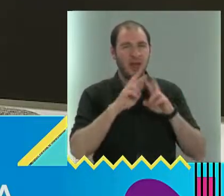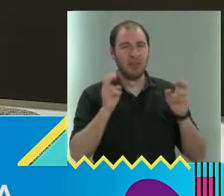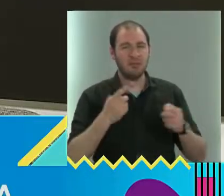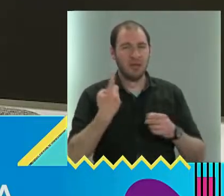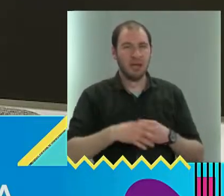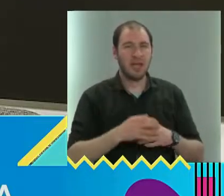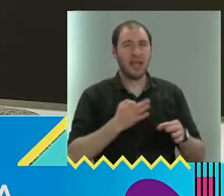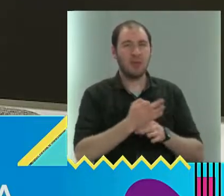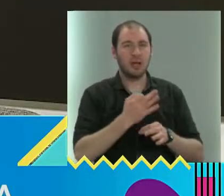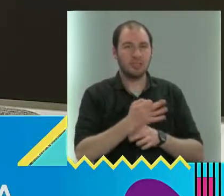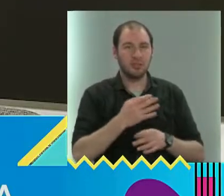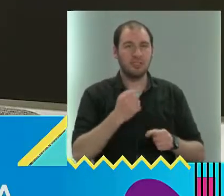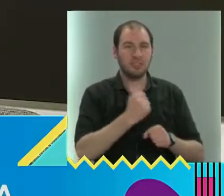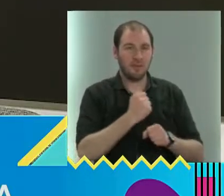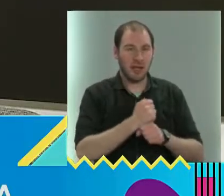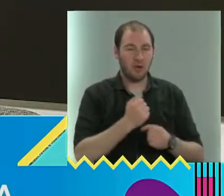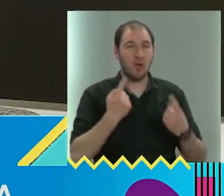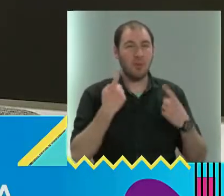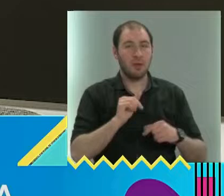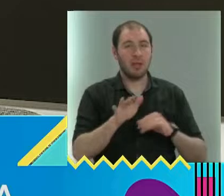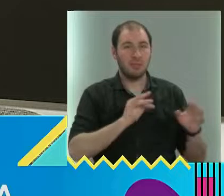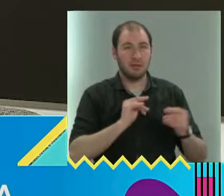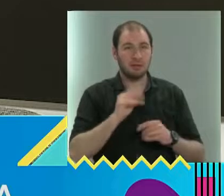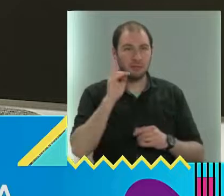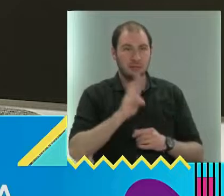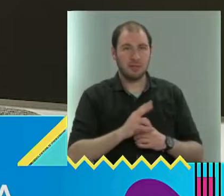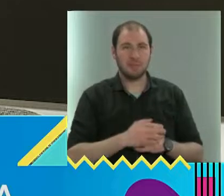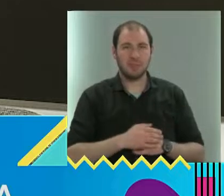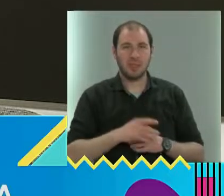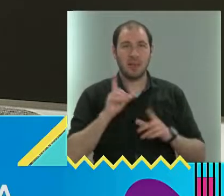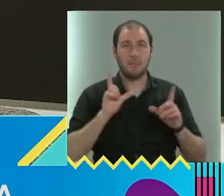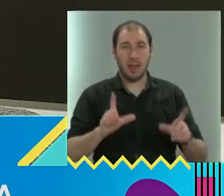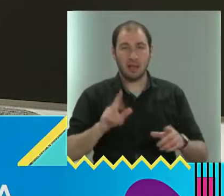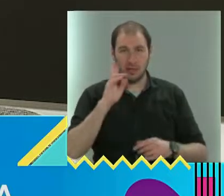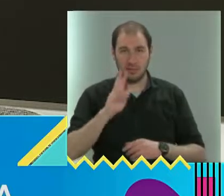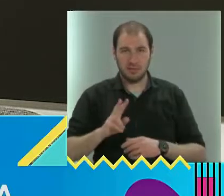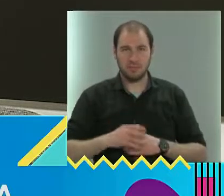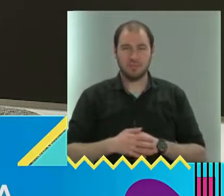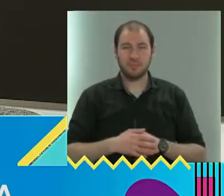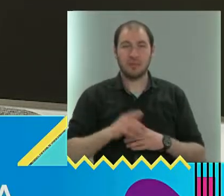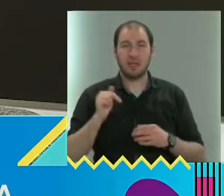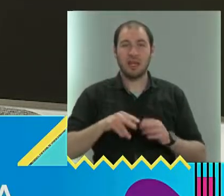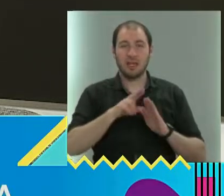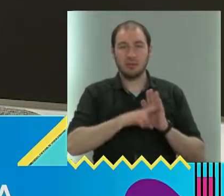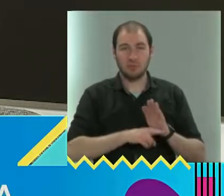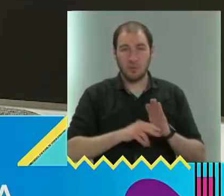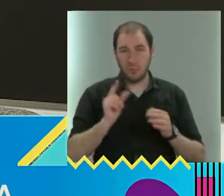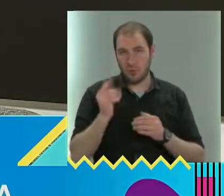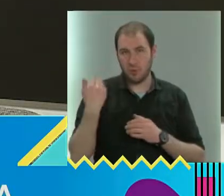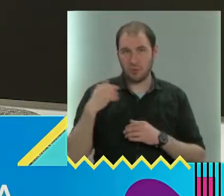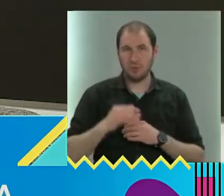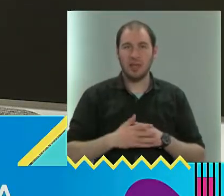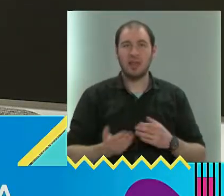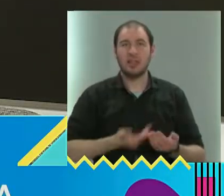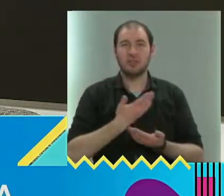con educación y empleo. Pero te voy a invitar a que nos acompañes a las placas. Vamos a ver las placas de una resolución que sacó hace muy